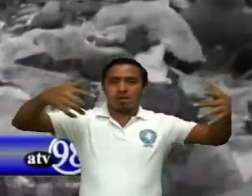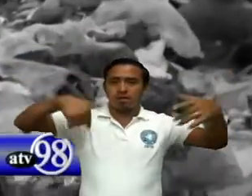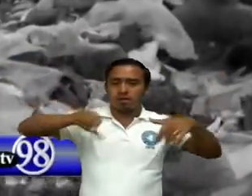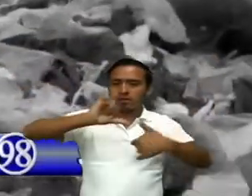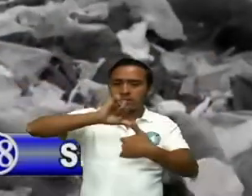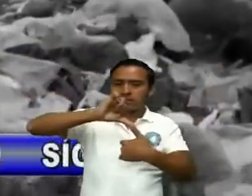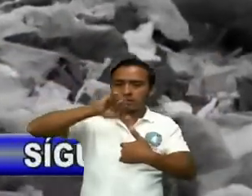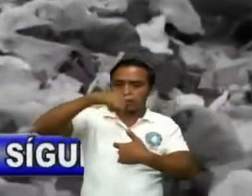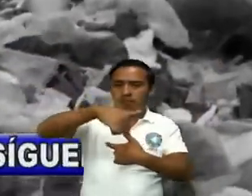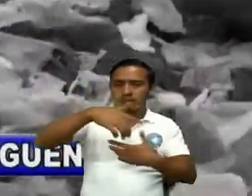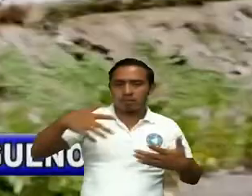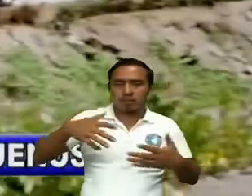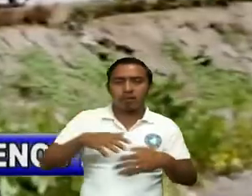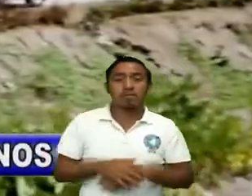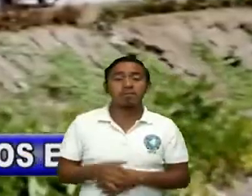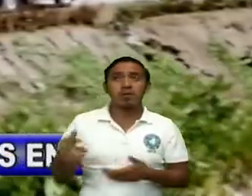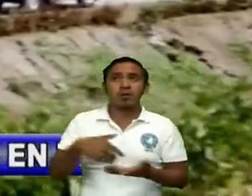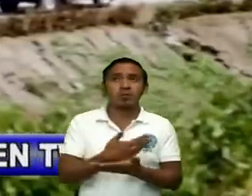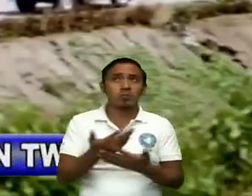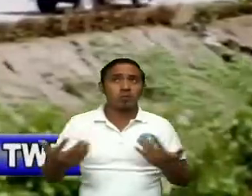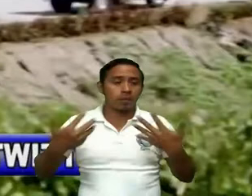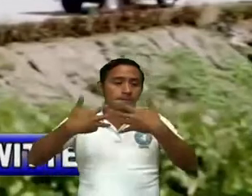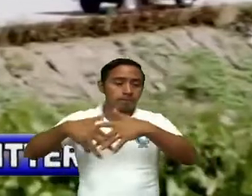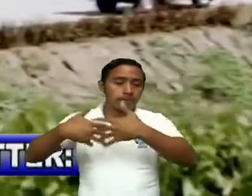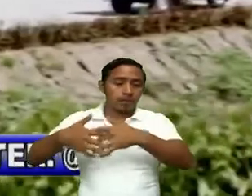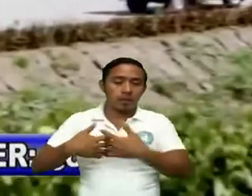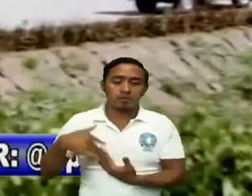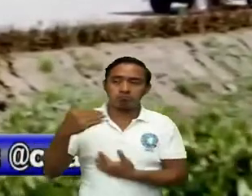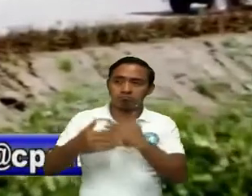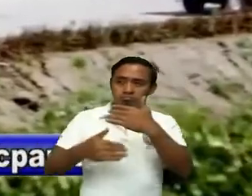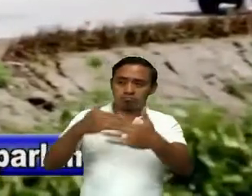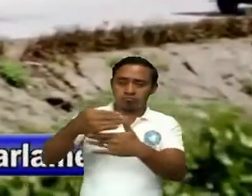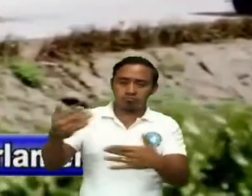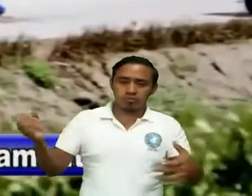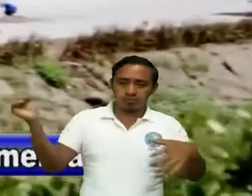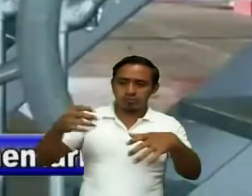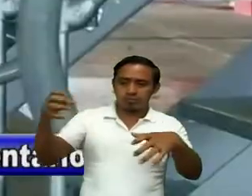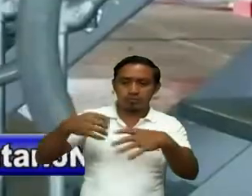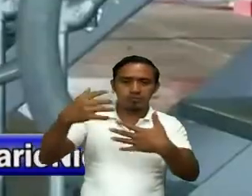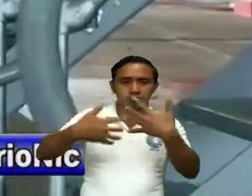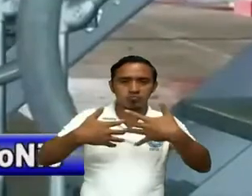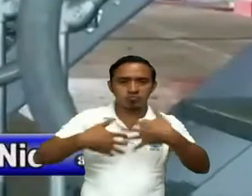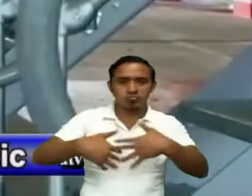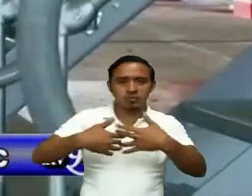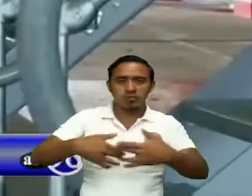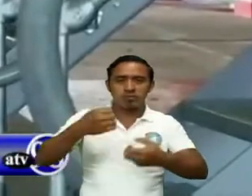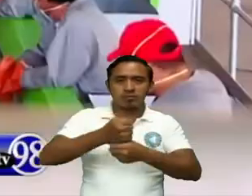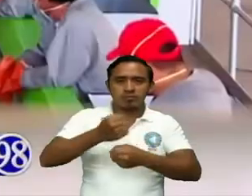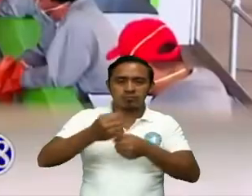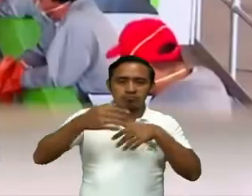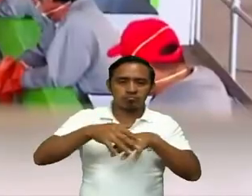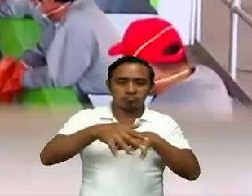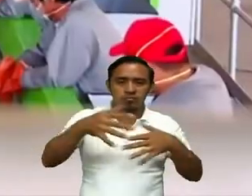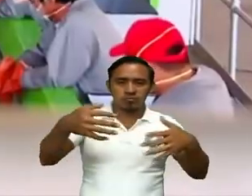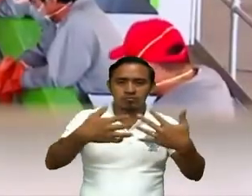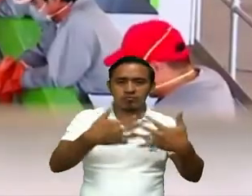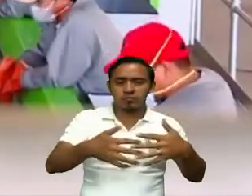de Centroamérica para ser una moderna planta procesadora de desechos sólidos.